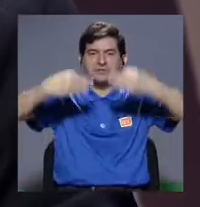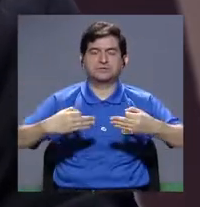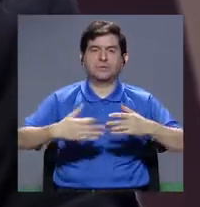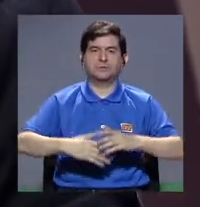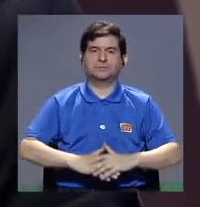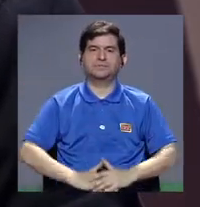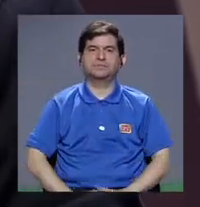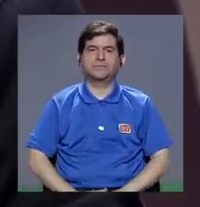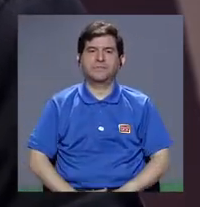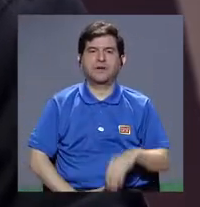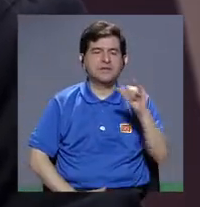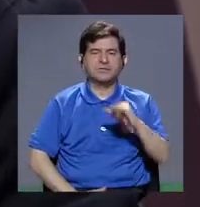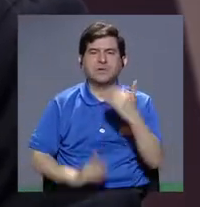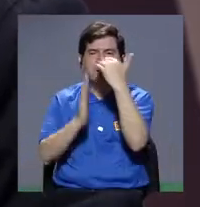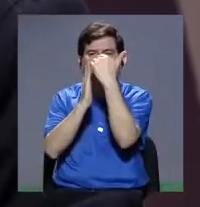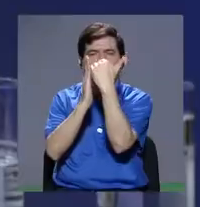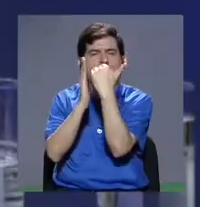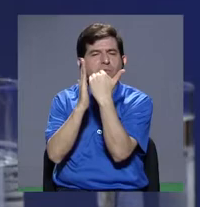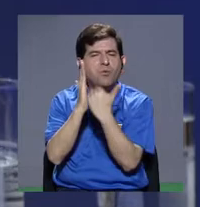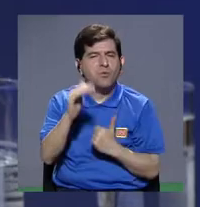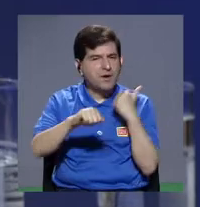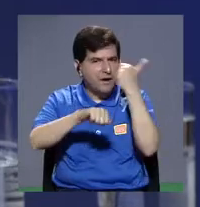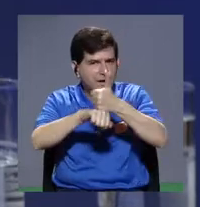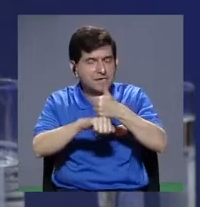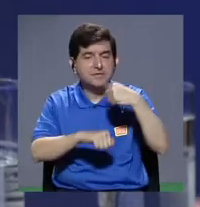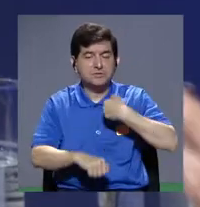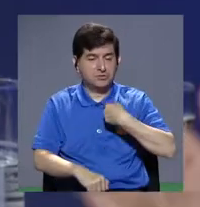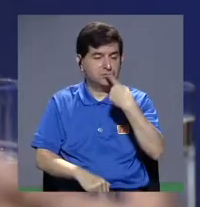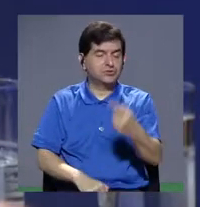decisiones como inventario